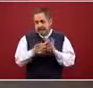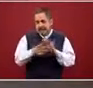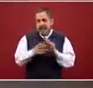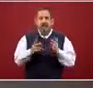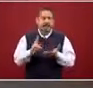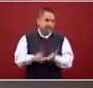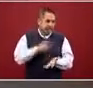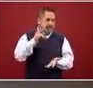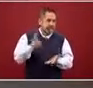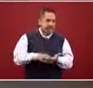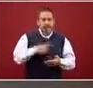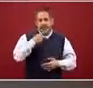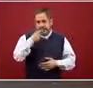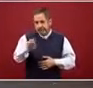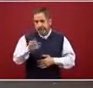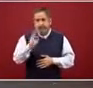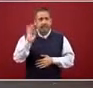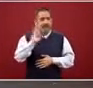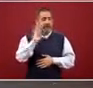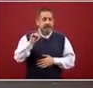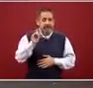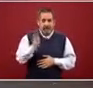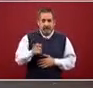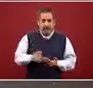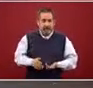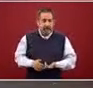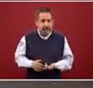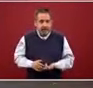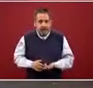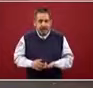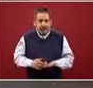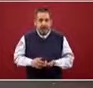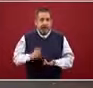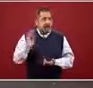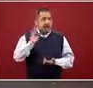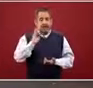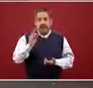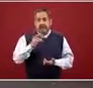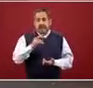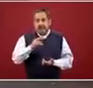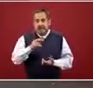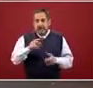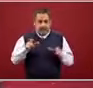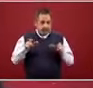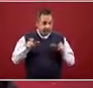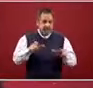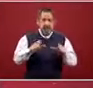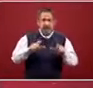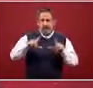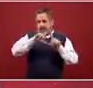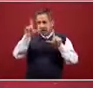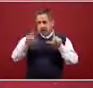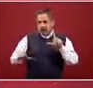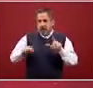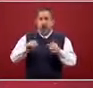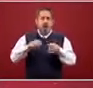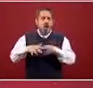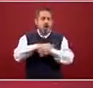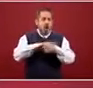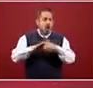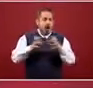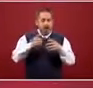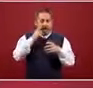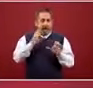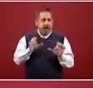en varias ocasiones que si uno tiene que hacer un operativo de alcance nacional o de alcance local